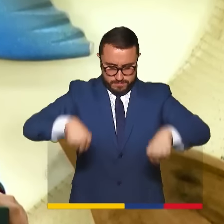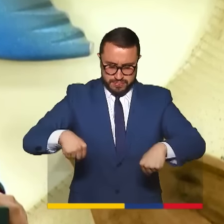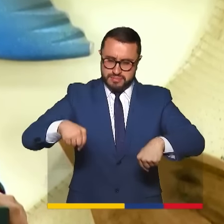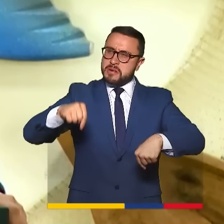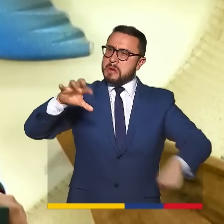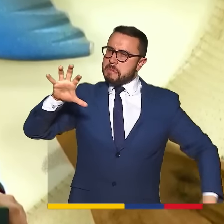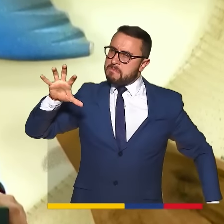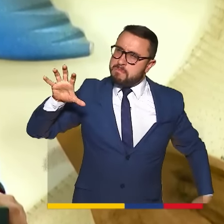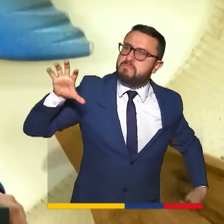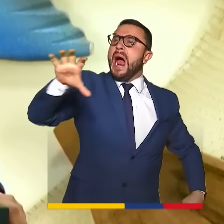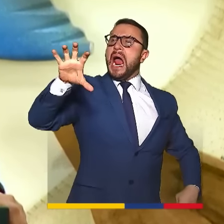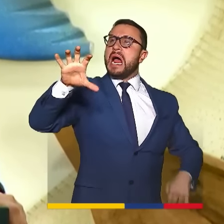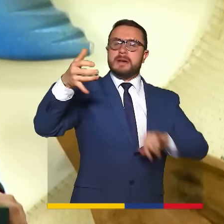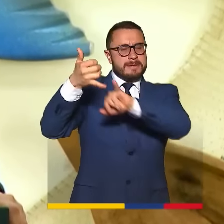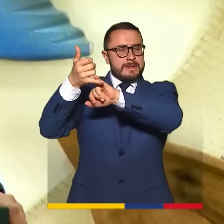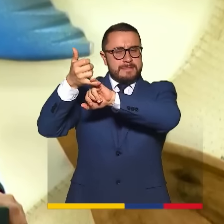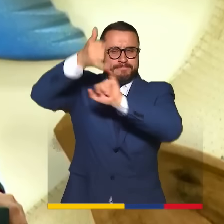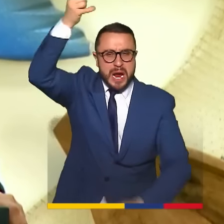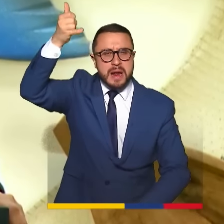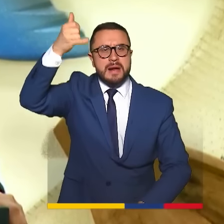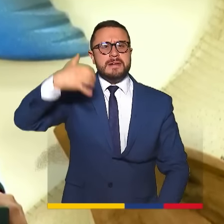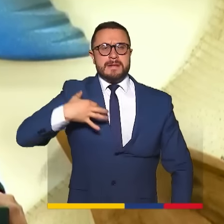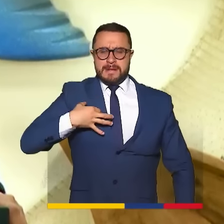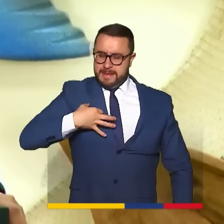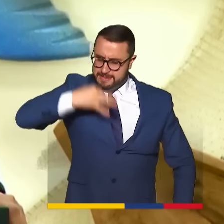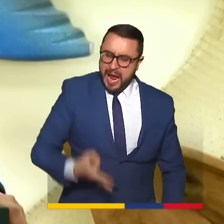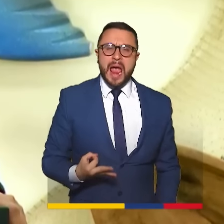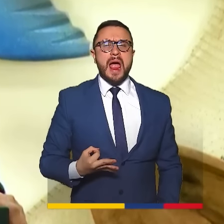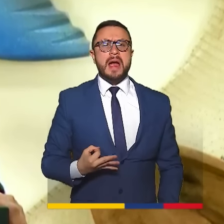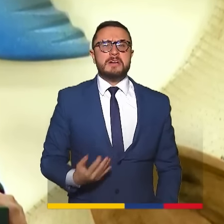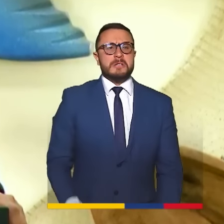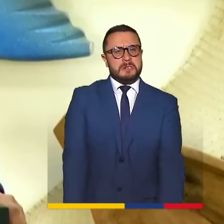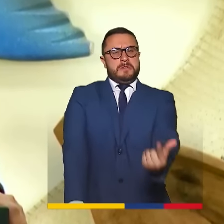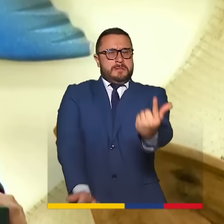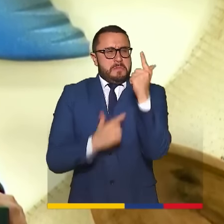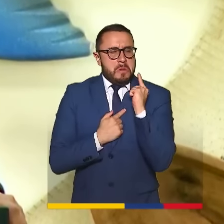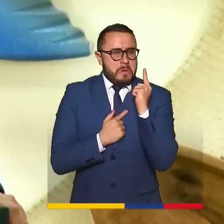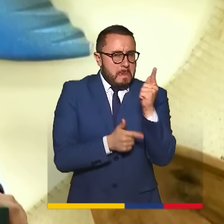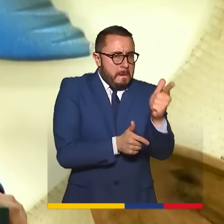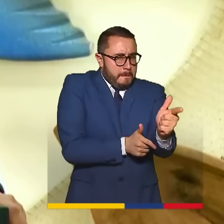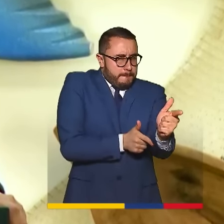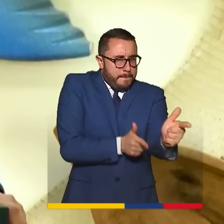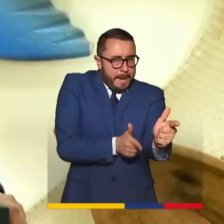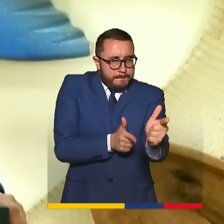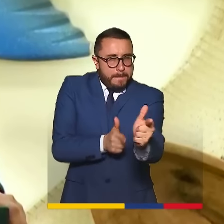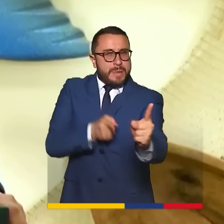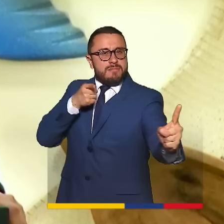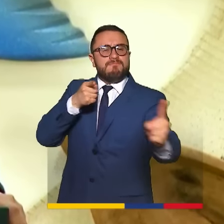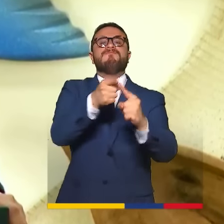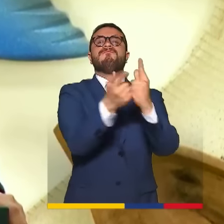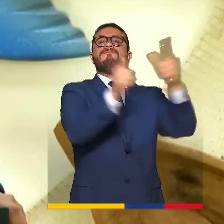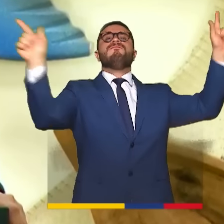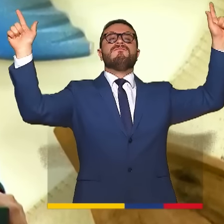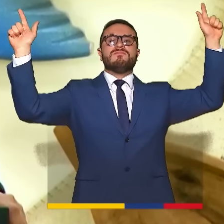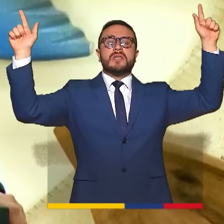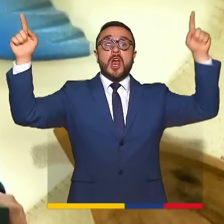dignidad, a combatir con las armas por la libertad, a no dejarse